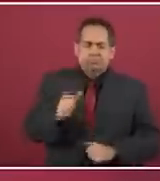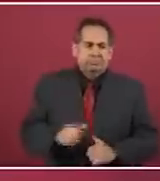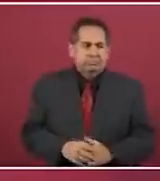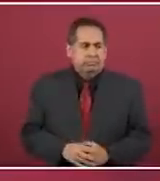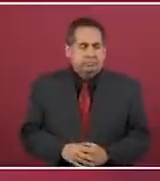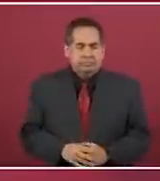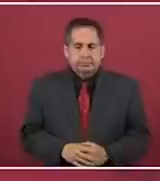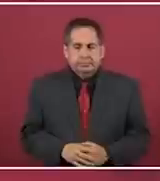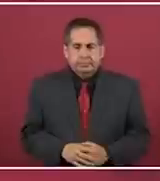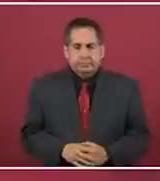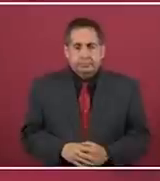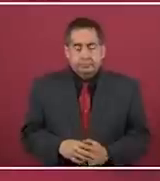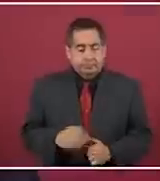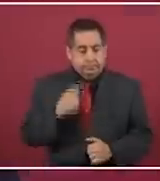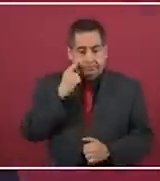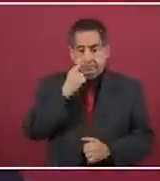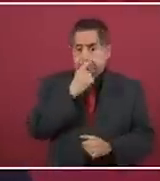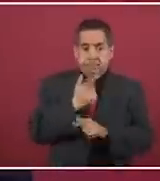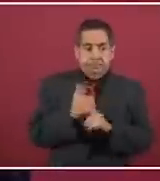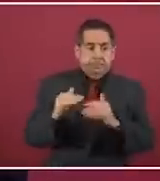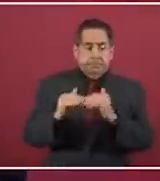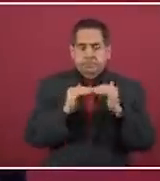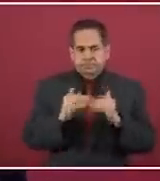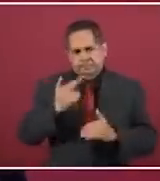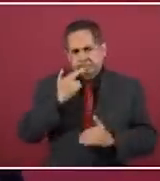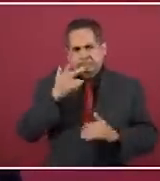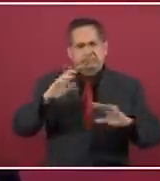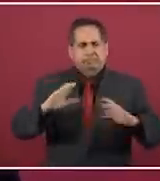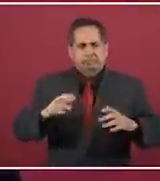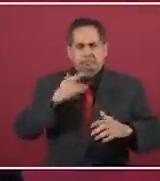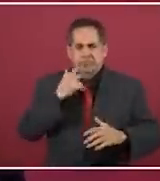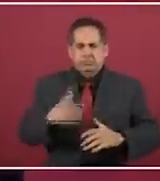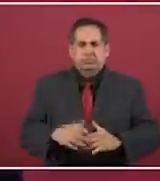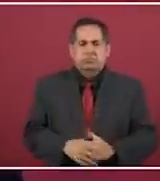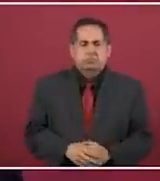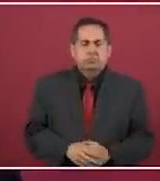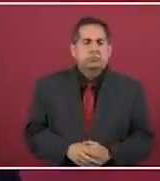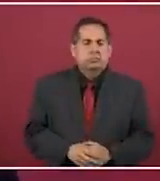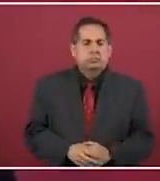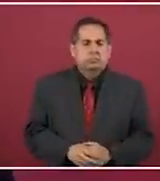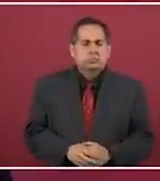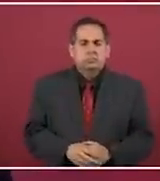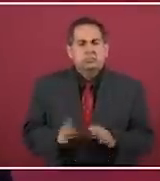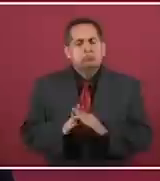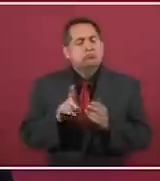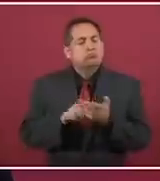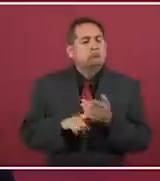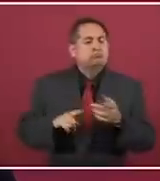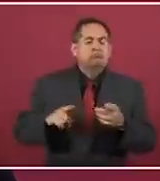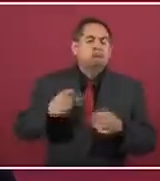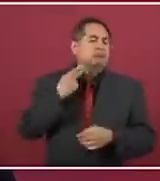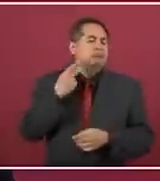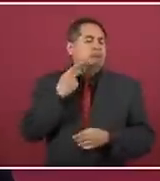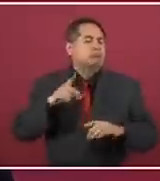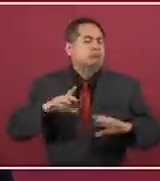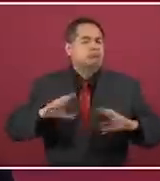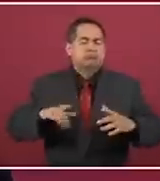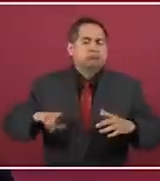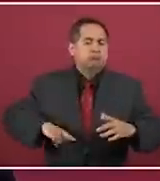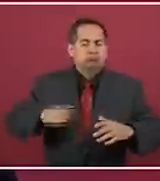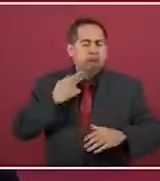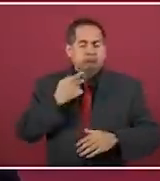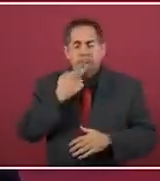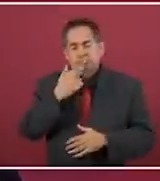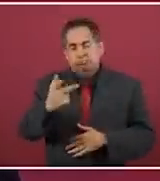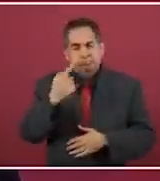Por eso la democracia es lo mejor que hay como sistema político.